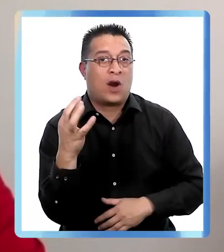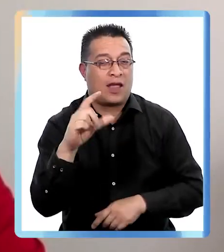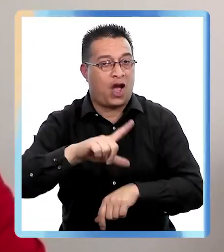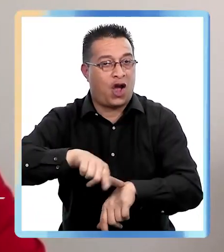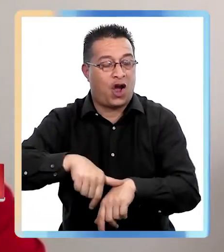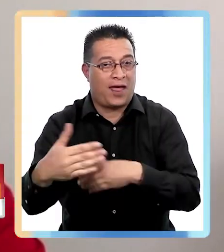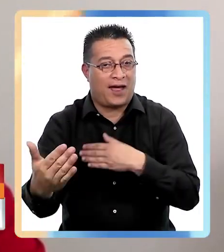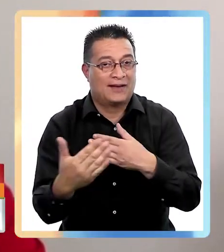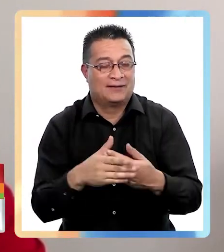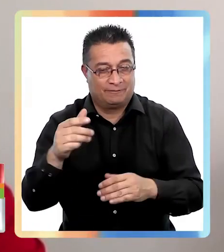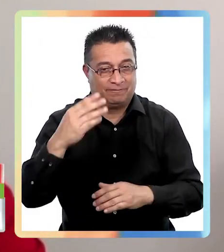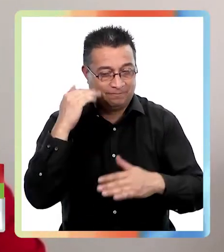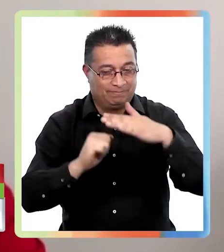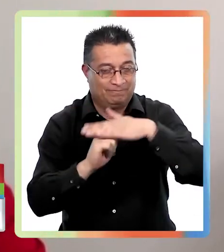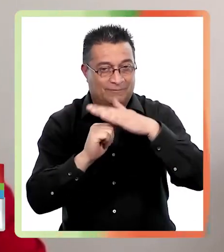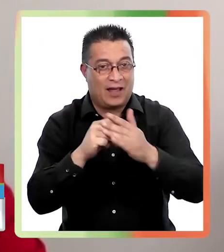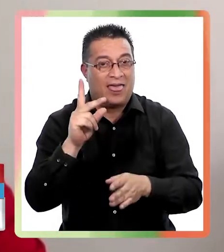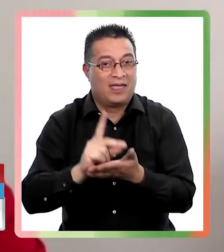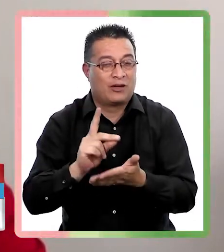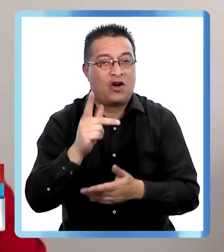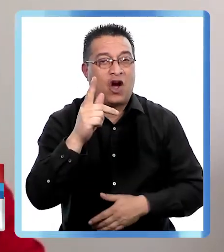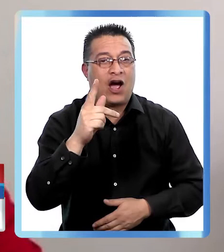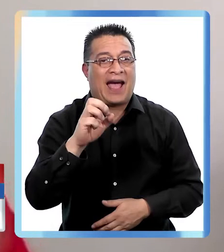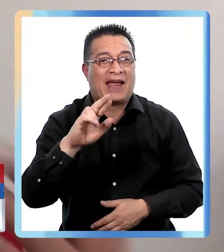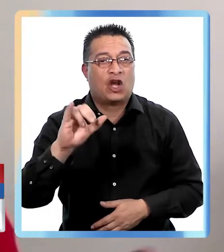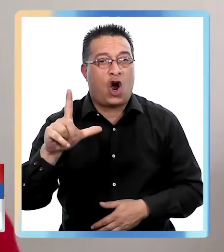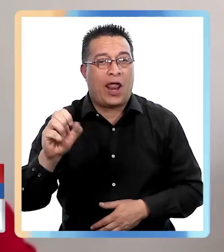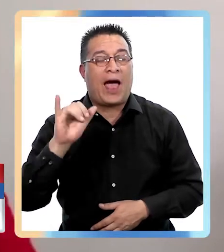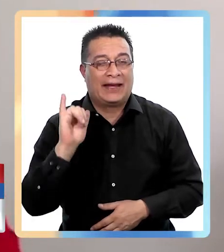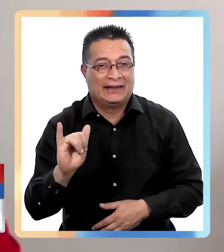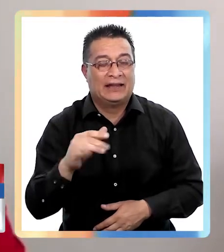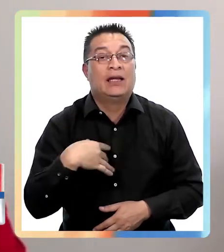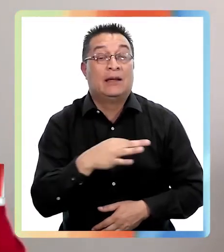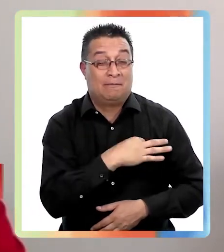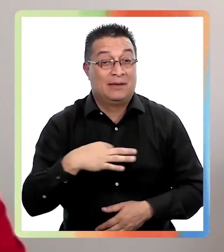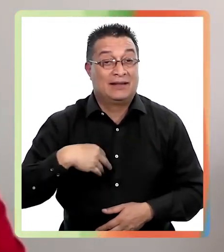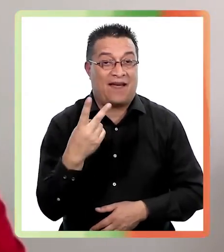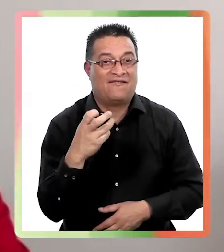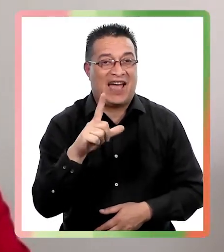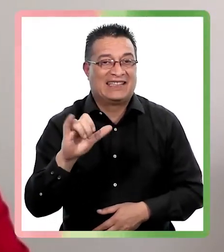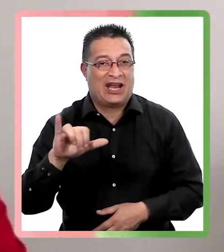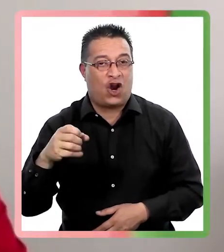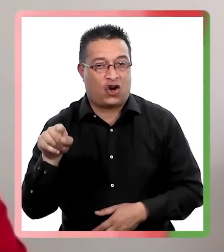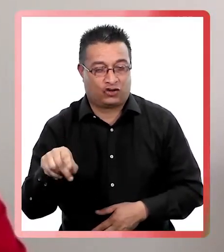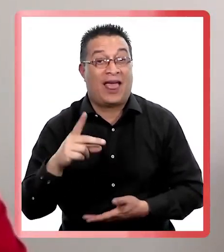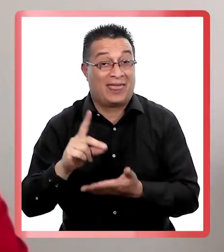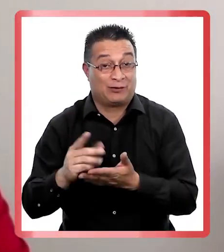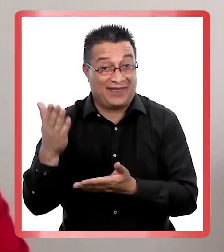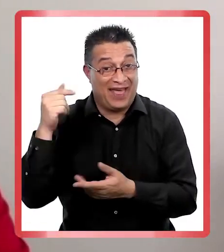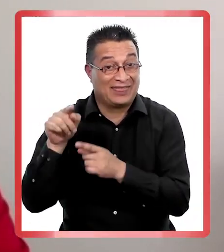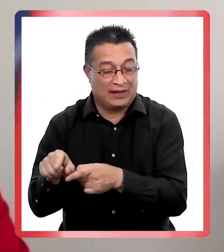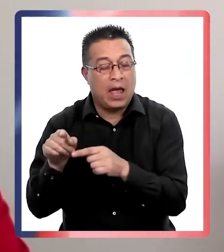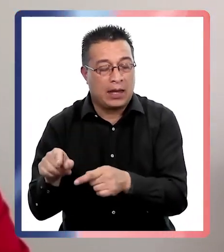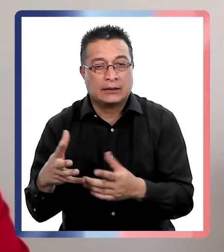horas, que lo encabezaron la diputada Carol Cariola y nuestra actual ministra Camila Vallejo en su rol como diputada,